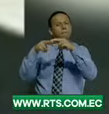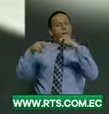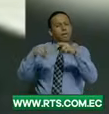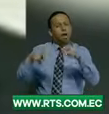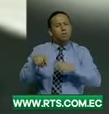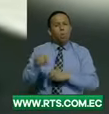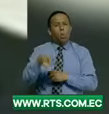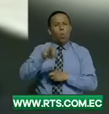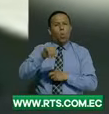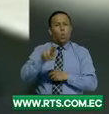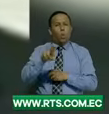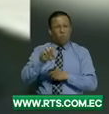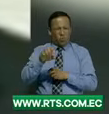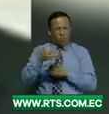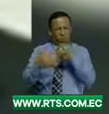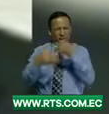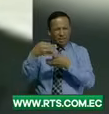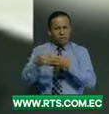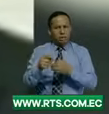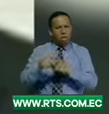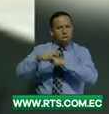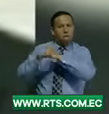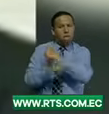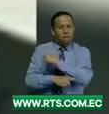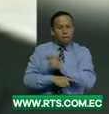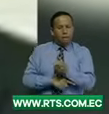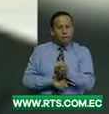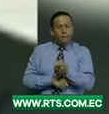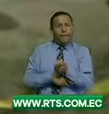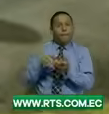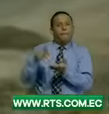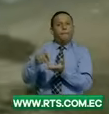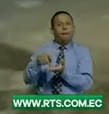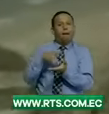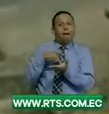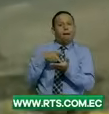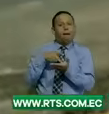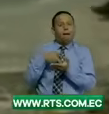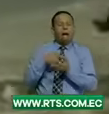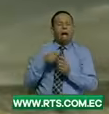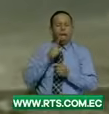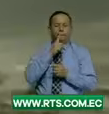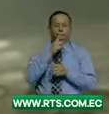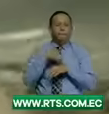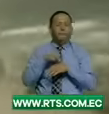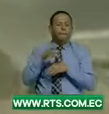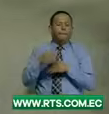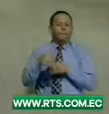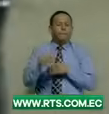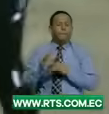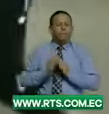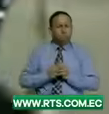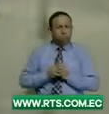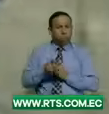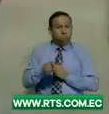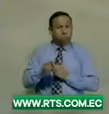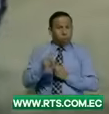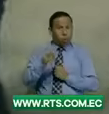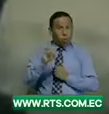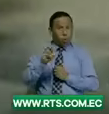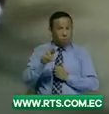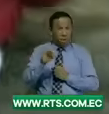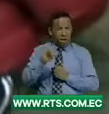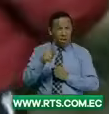que el magistrado no sea sancionado, se habría dado dinero. Actualmente Curipayo está detenido en la cárcel 4 y